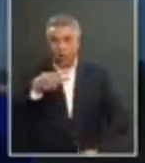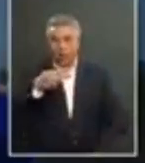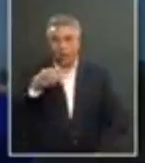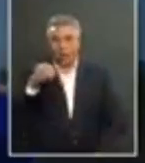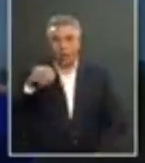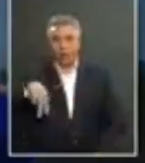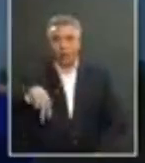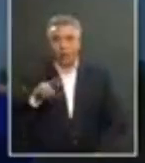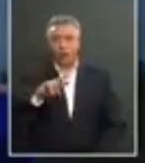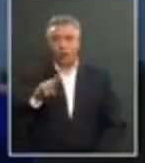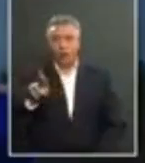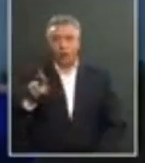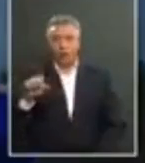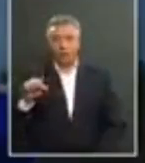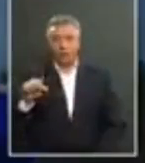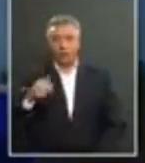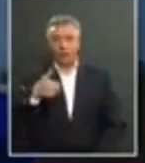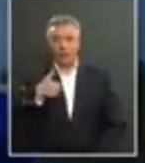Y además